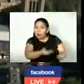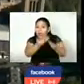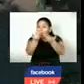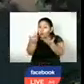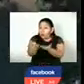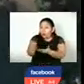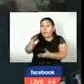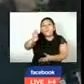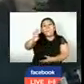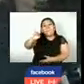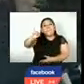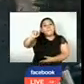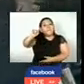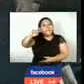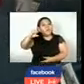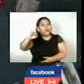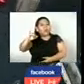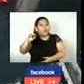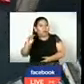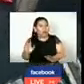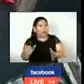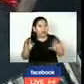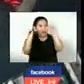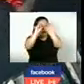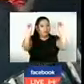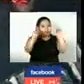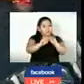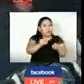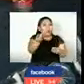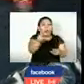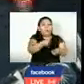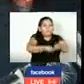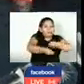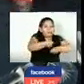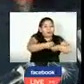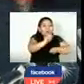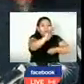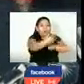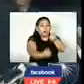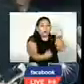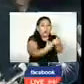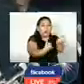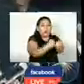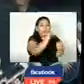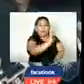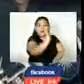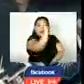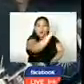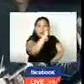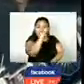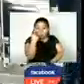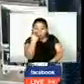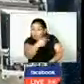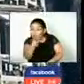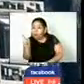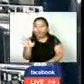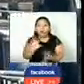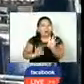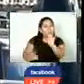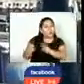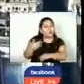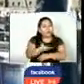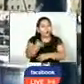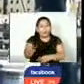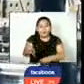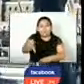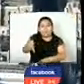Britcoin, o una moneda digital apoyada por el Banco Central inglés, para hacer frente a algunos de los retos que plantean las